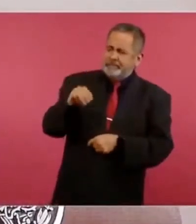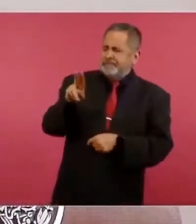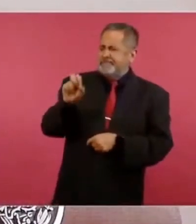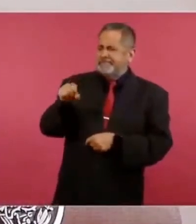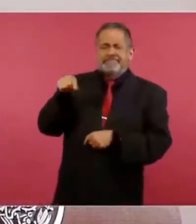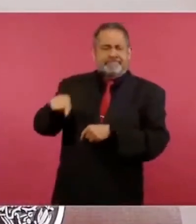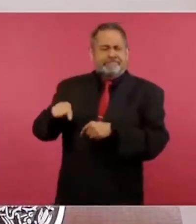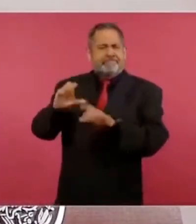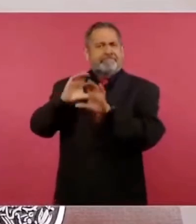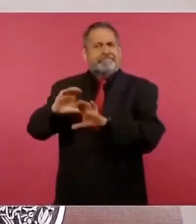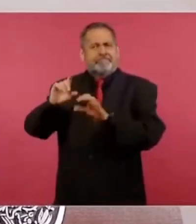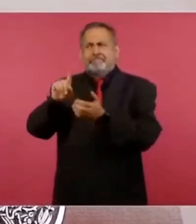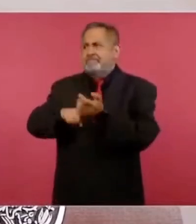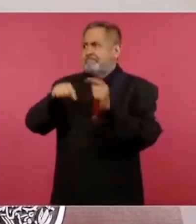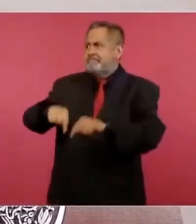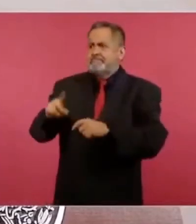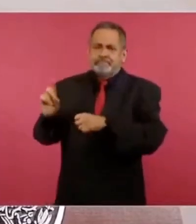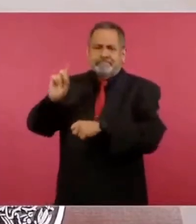el 15,